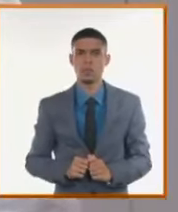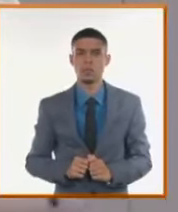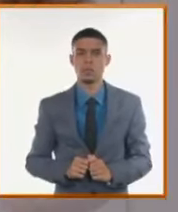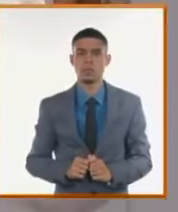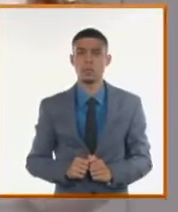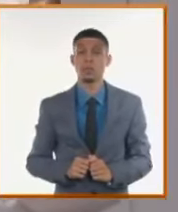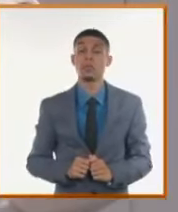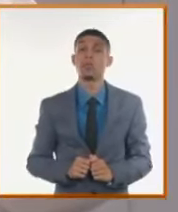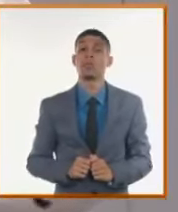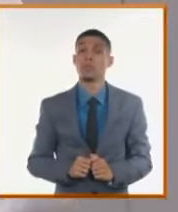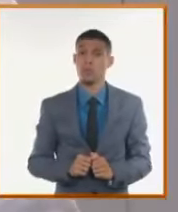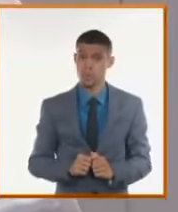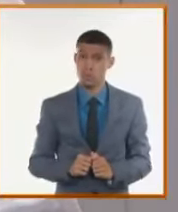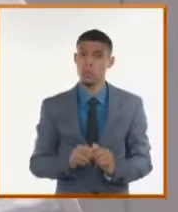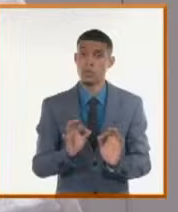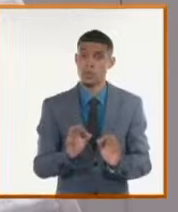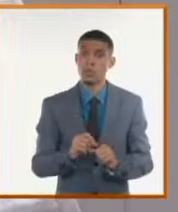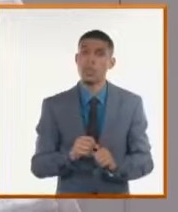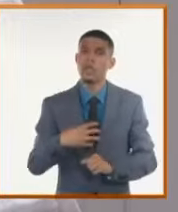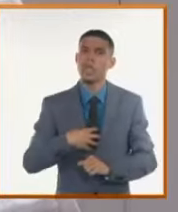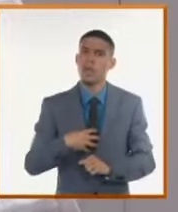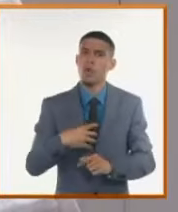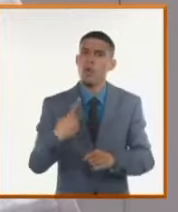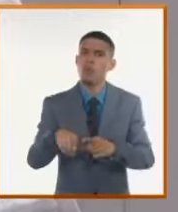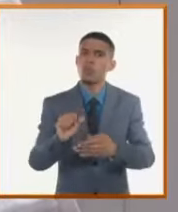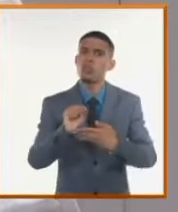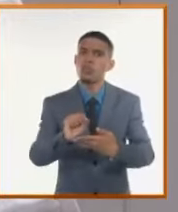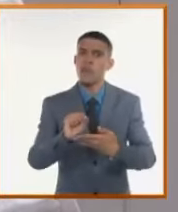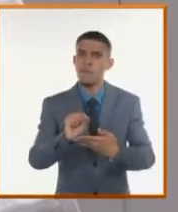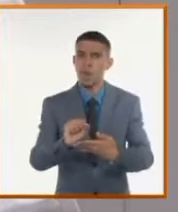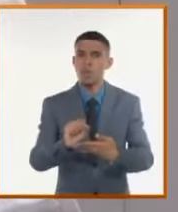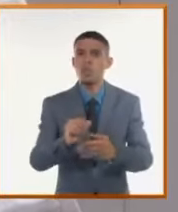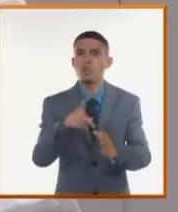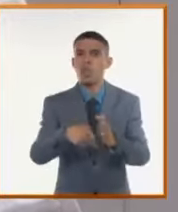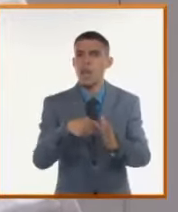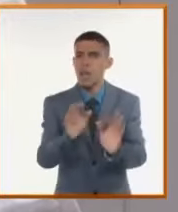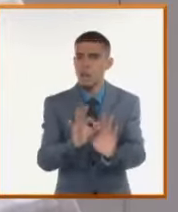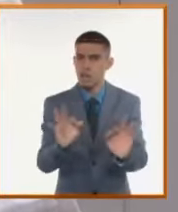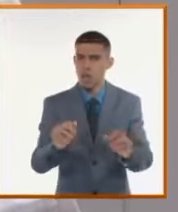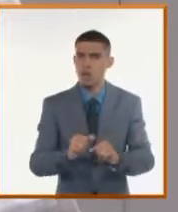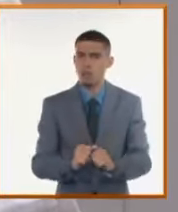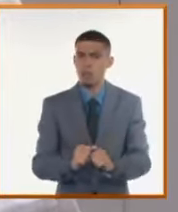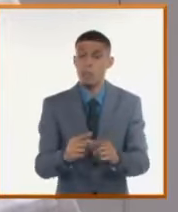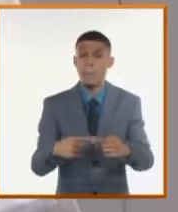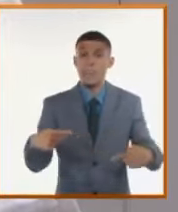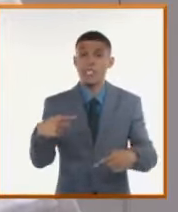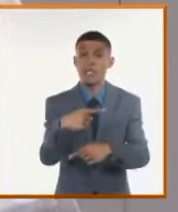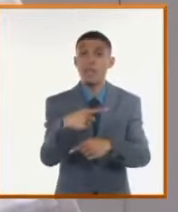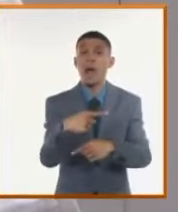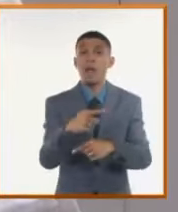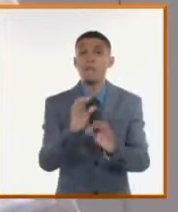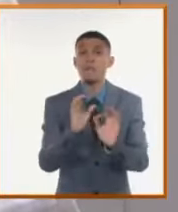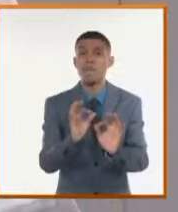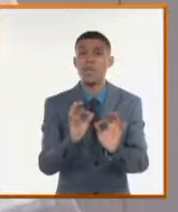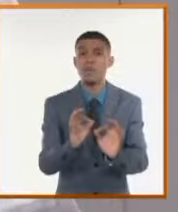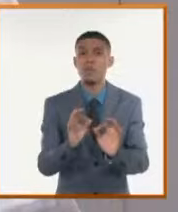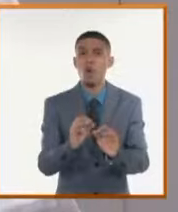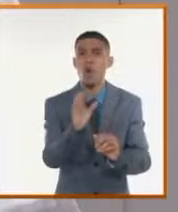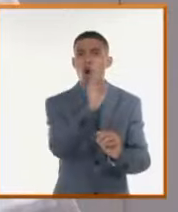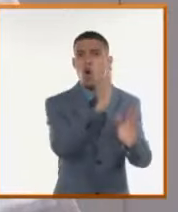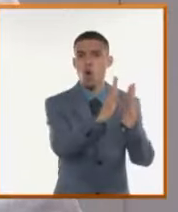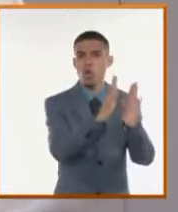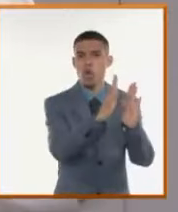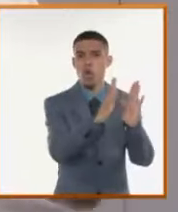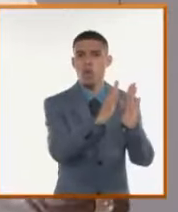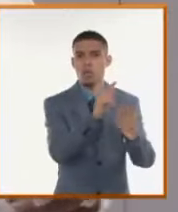de expresos incipientes realmente eh reducido que se presta sobre todo en la región Oriental en los trenes locales